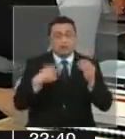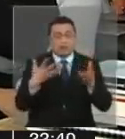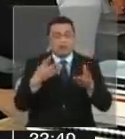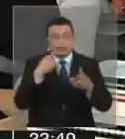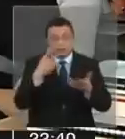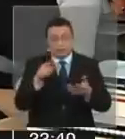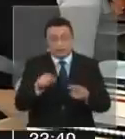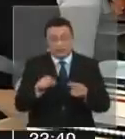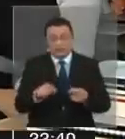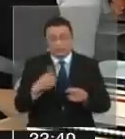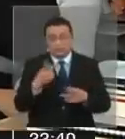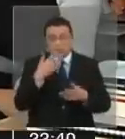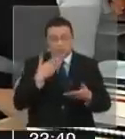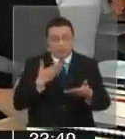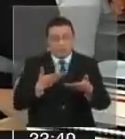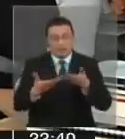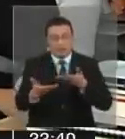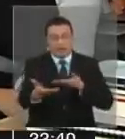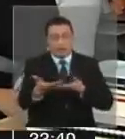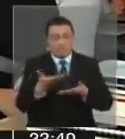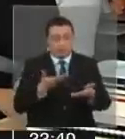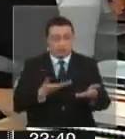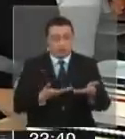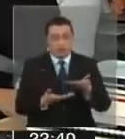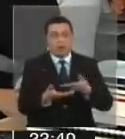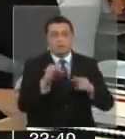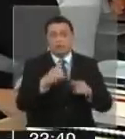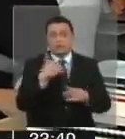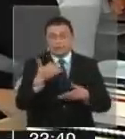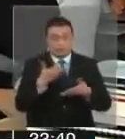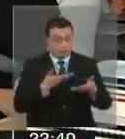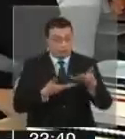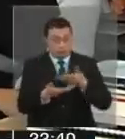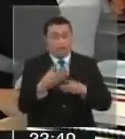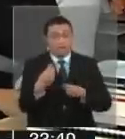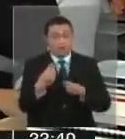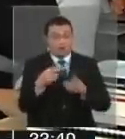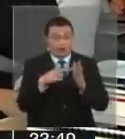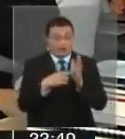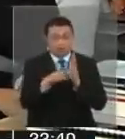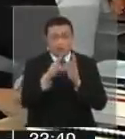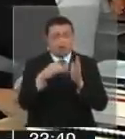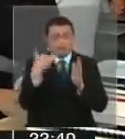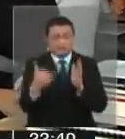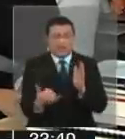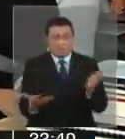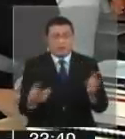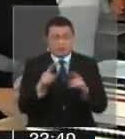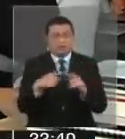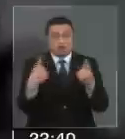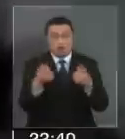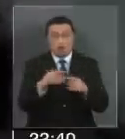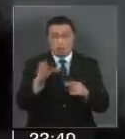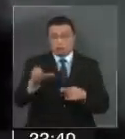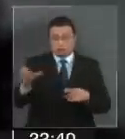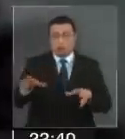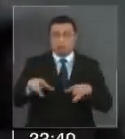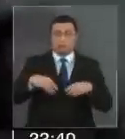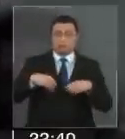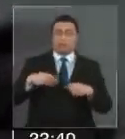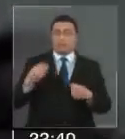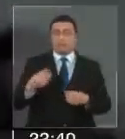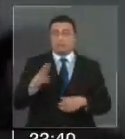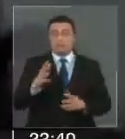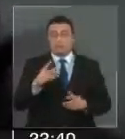y eso es lo que hacemos, un intercambio. Entonces, un intercambio siempre tiene un buen resultado. Es muy bien acogido por la gente. Aunque no lo